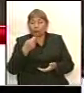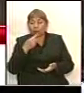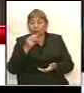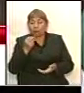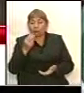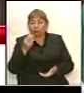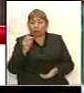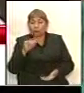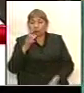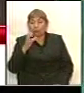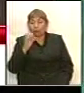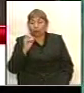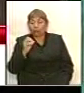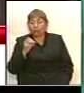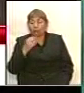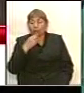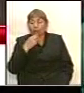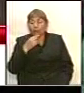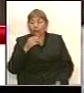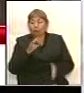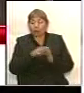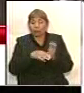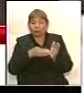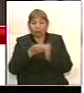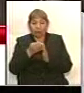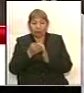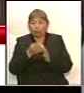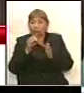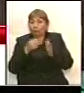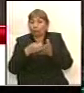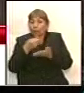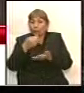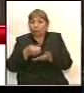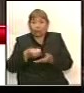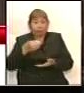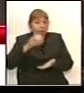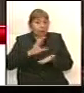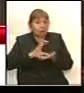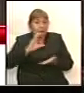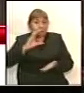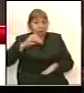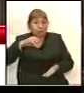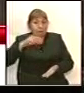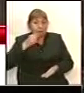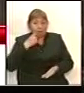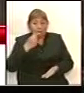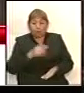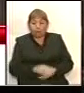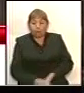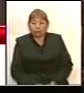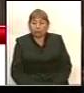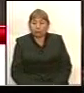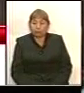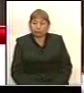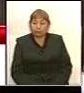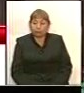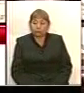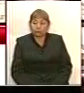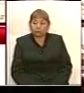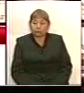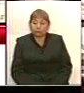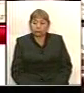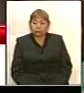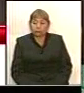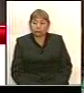12.500 nuevos soles, de manera consolidada y por el cliente y el capital, los intereses compensatorios... Para